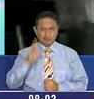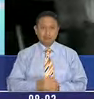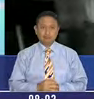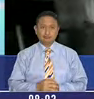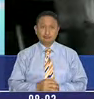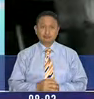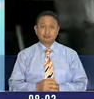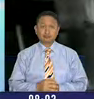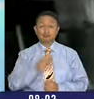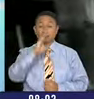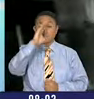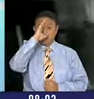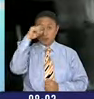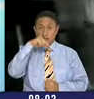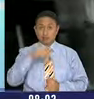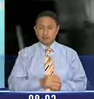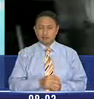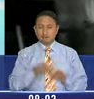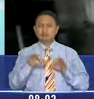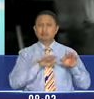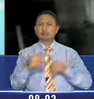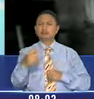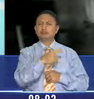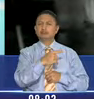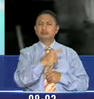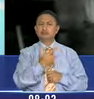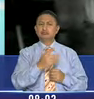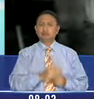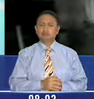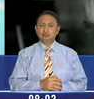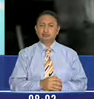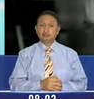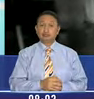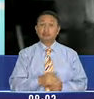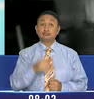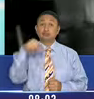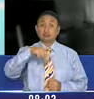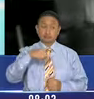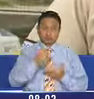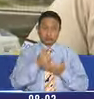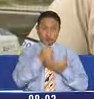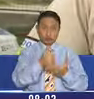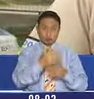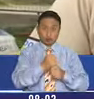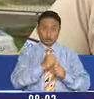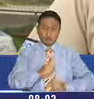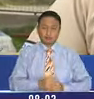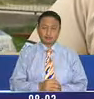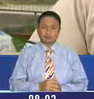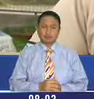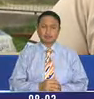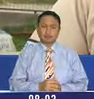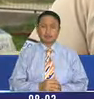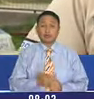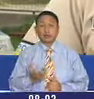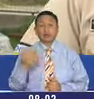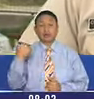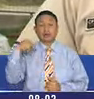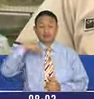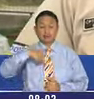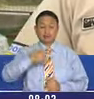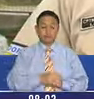Por su parte, la policía hace referencia a estos casos, pese a la seguridad que brindan por la zona. No tenemos, lamentablemente,